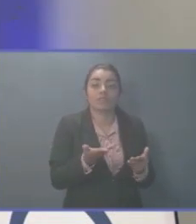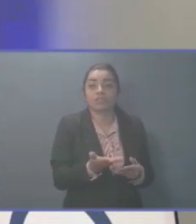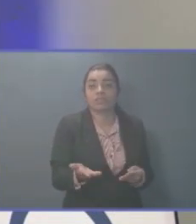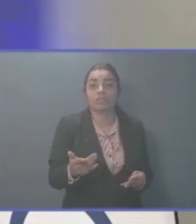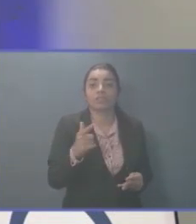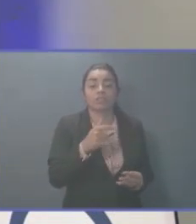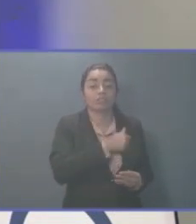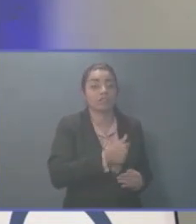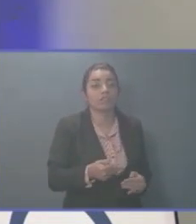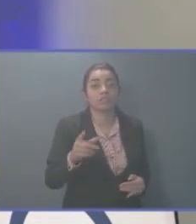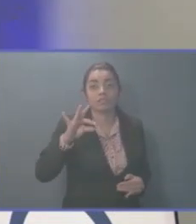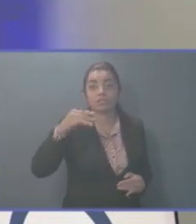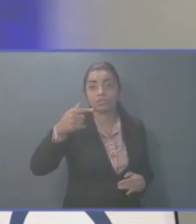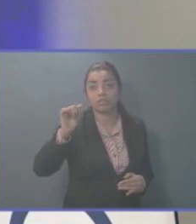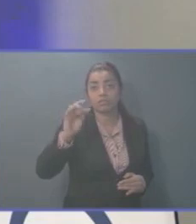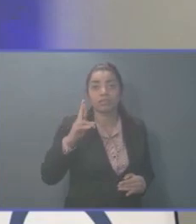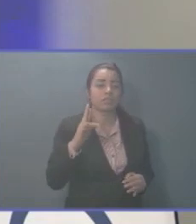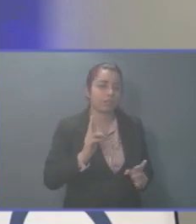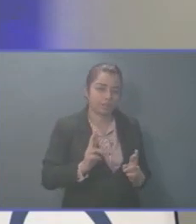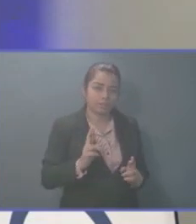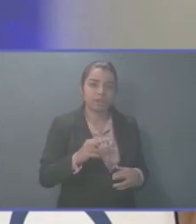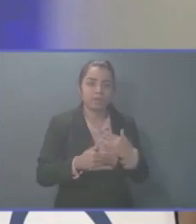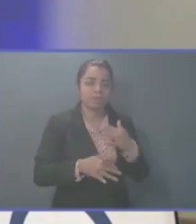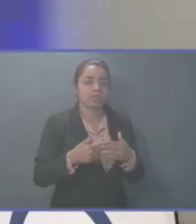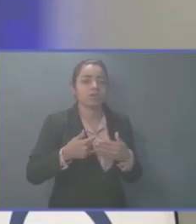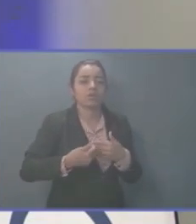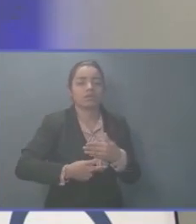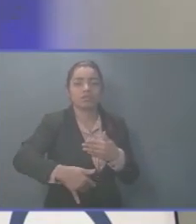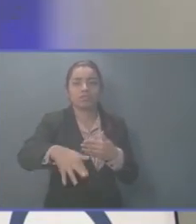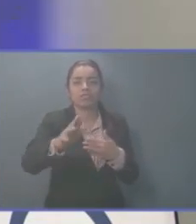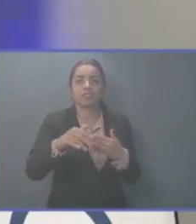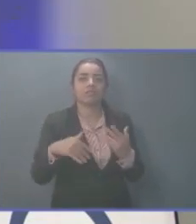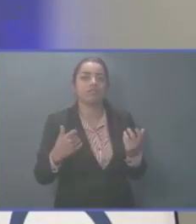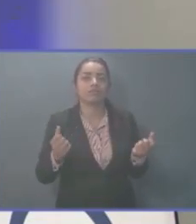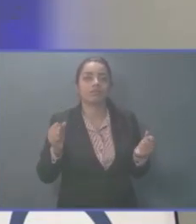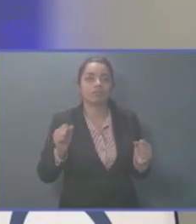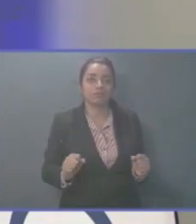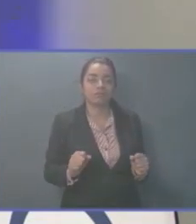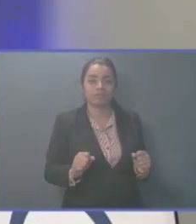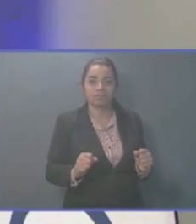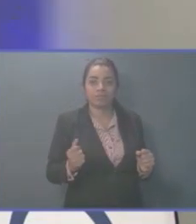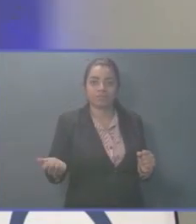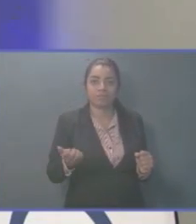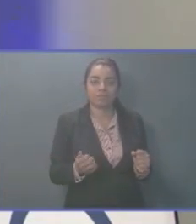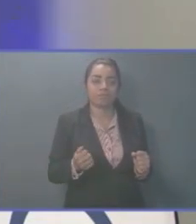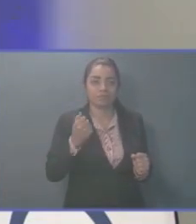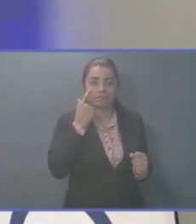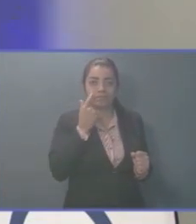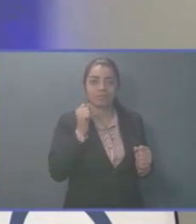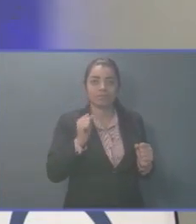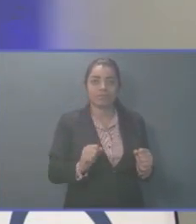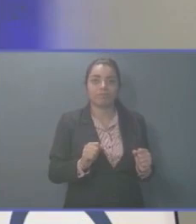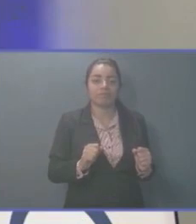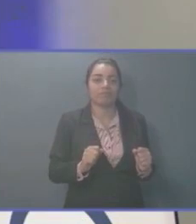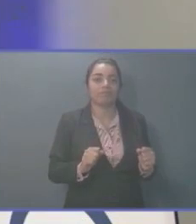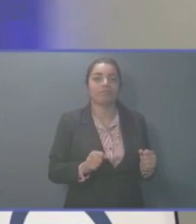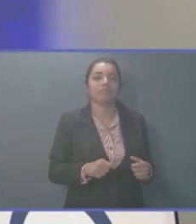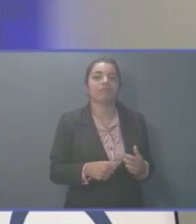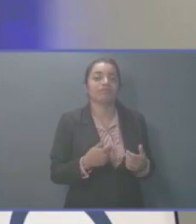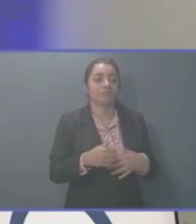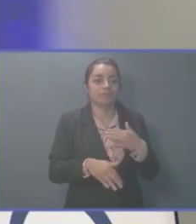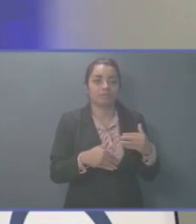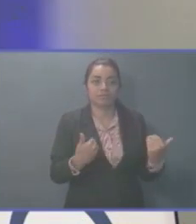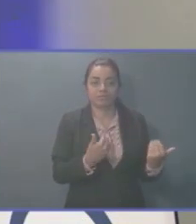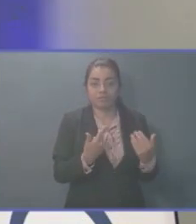del fiscal general, y esperamos que continúe durante lo que queda de su periodo actuando